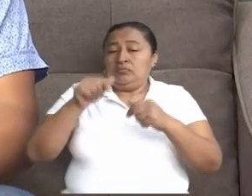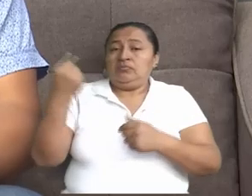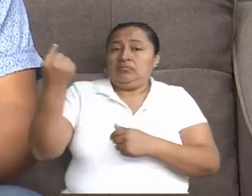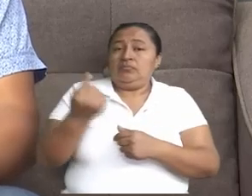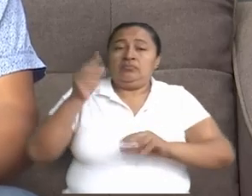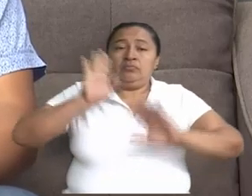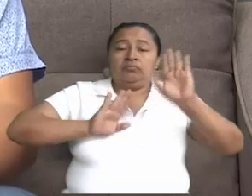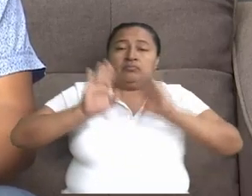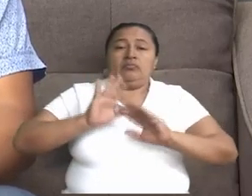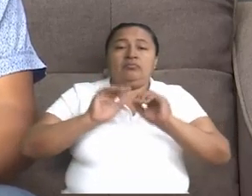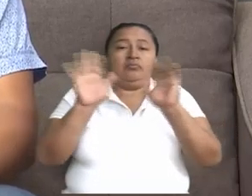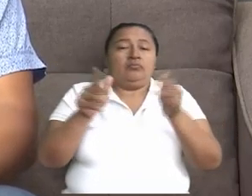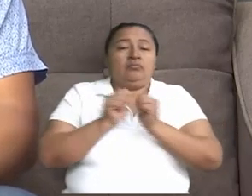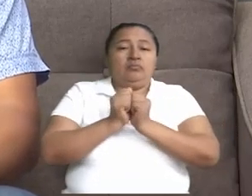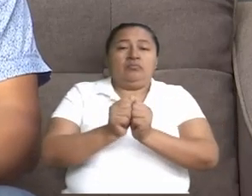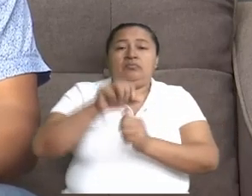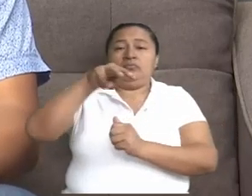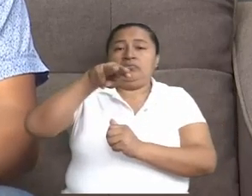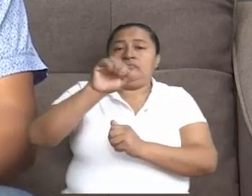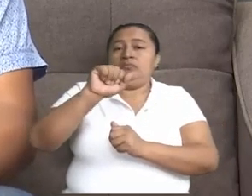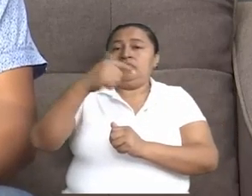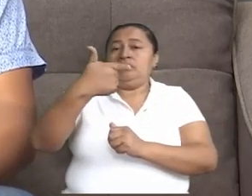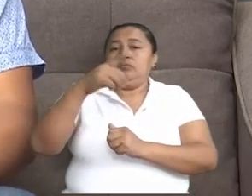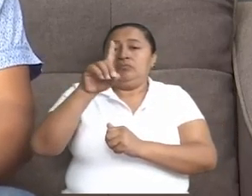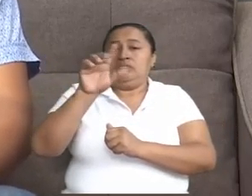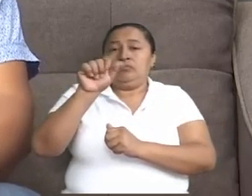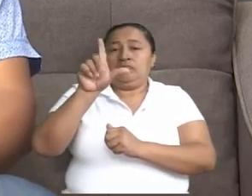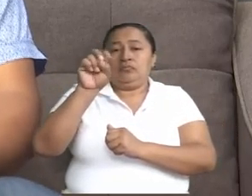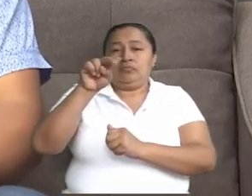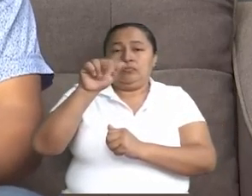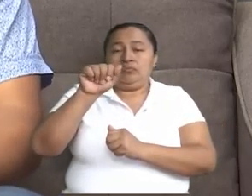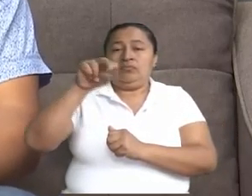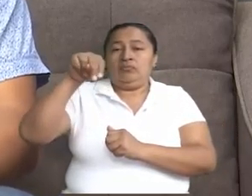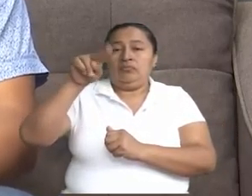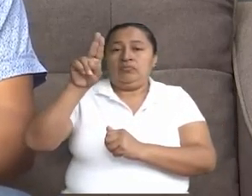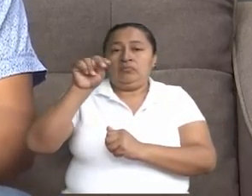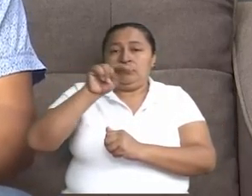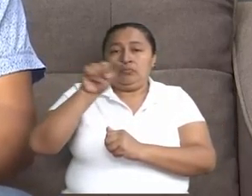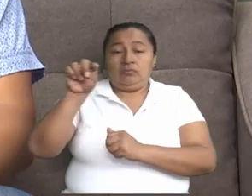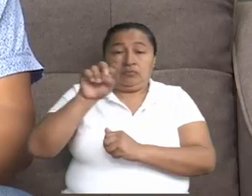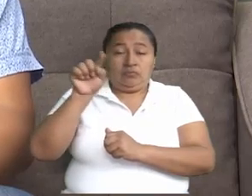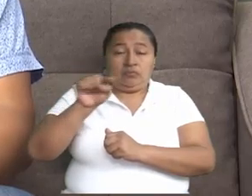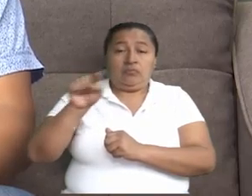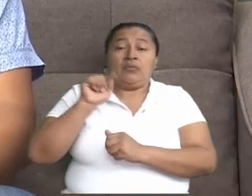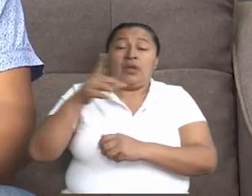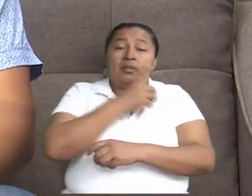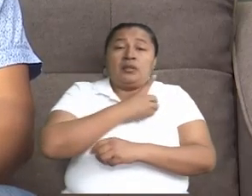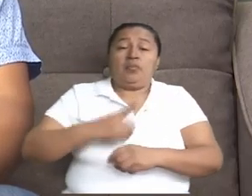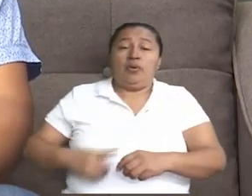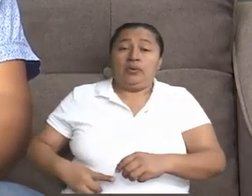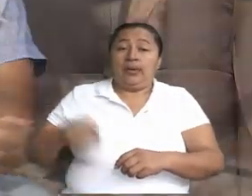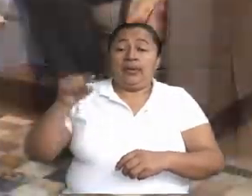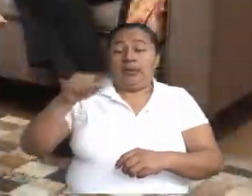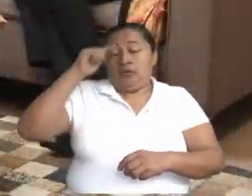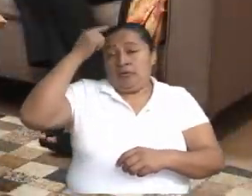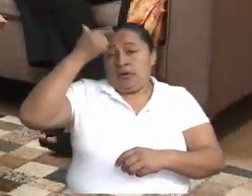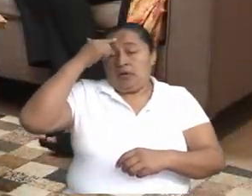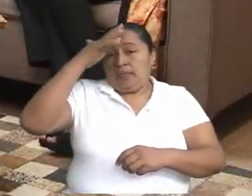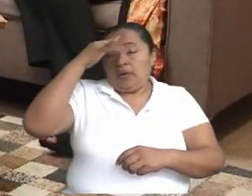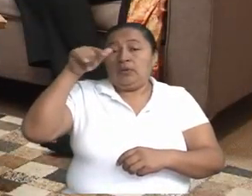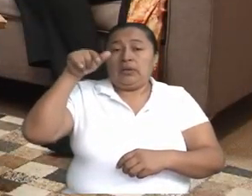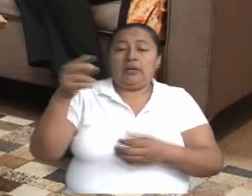en este momento de la compañera Magdalena Núñez, quien es diputada de la coalición de partidos de gobierno en México y también integrante del